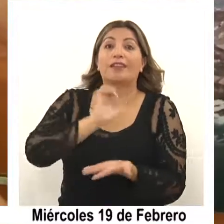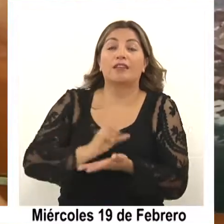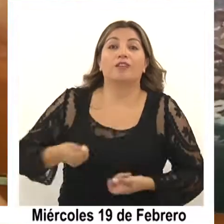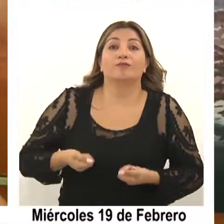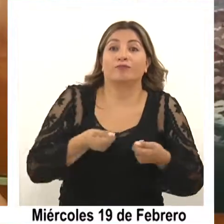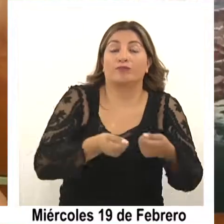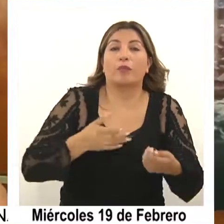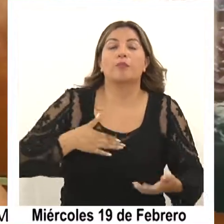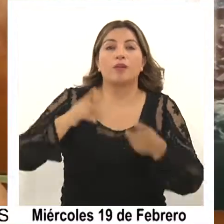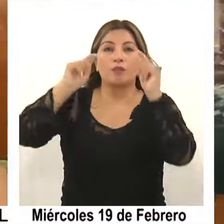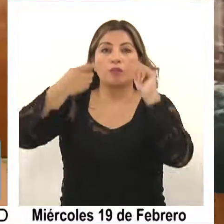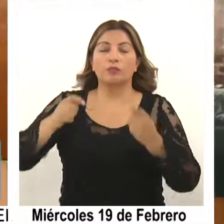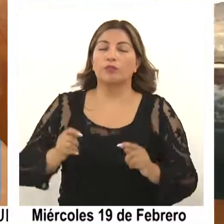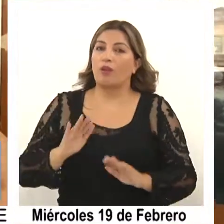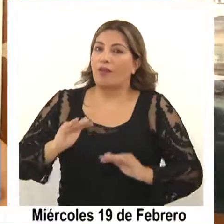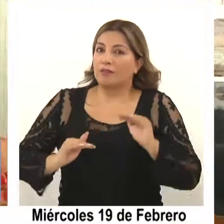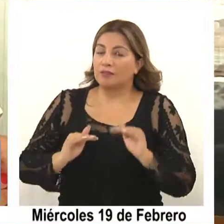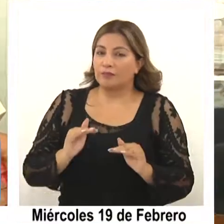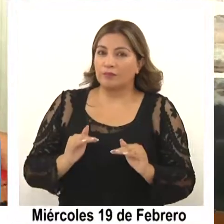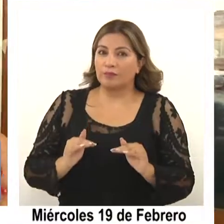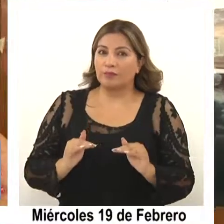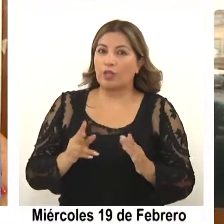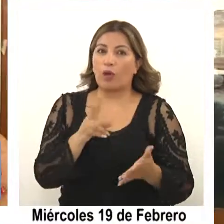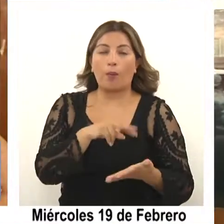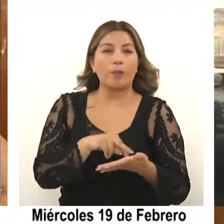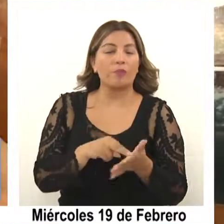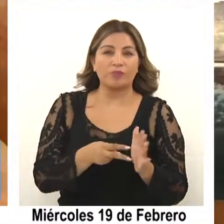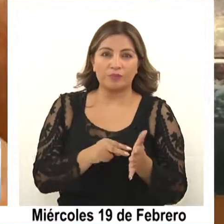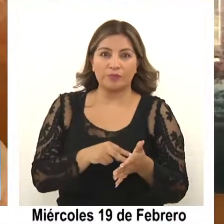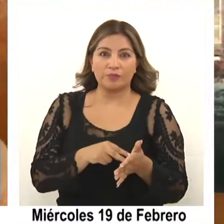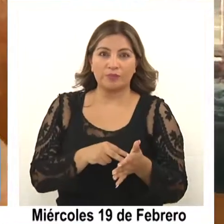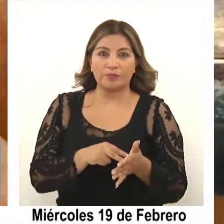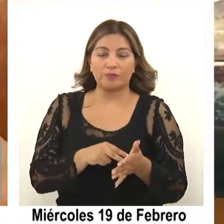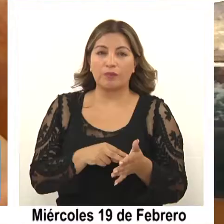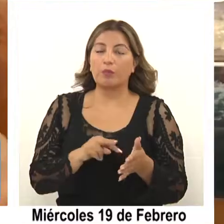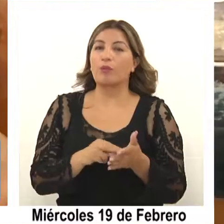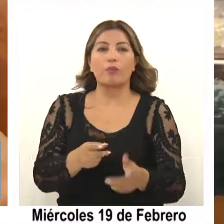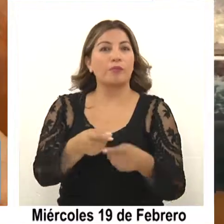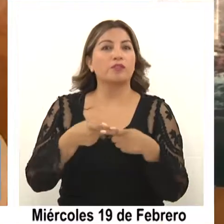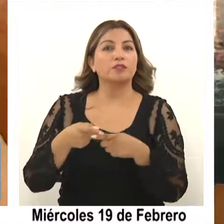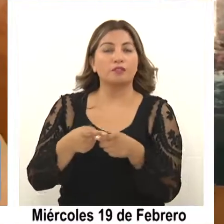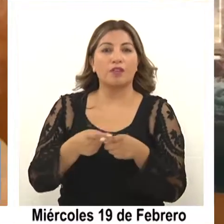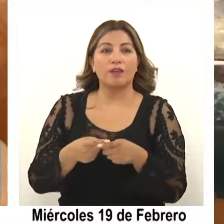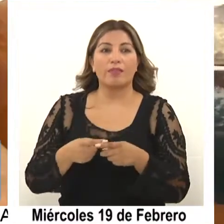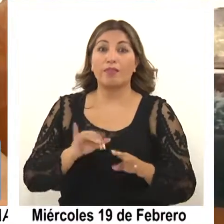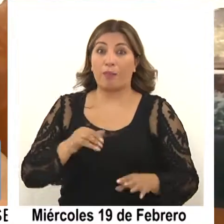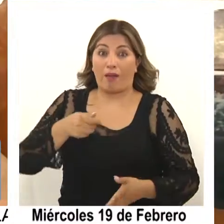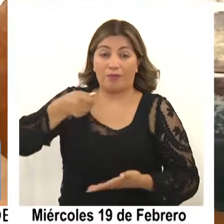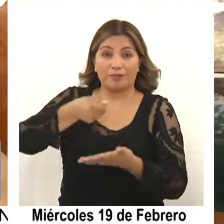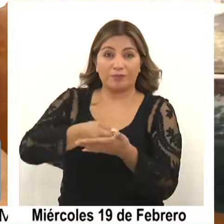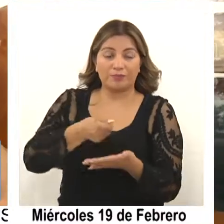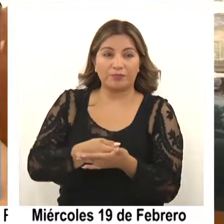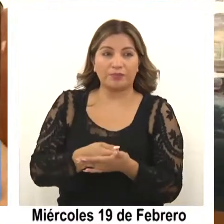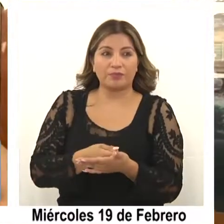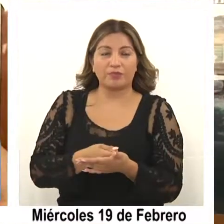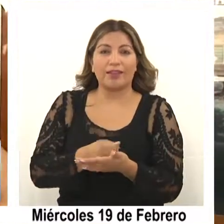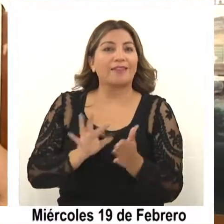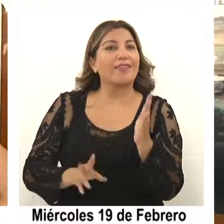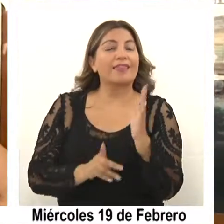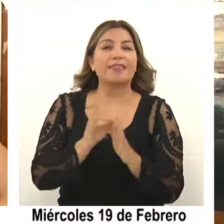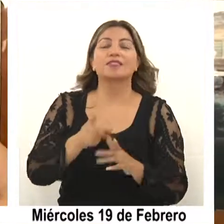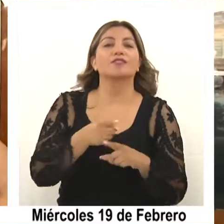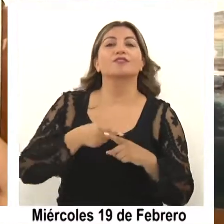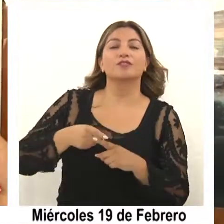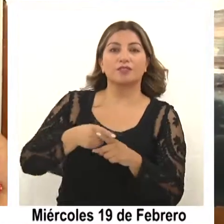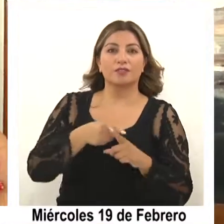nuestros presupuestos ámbitos bastante afectados por el estado social porque había que financiar una agenda de desarrollo